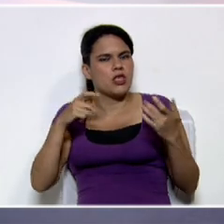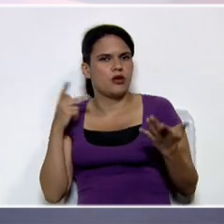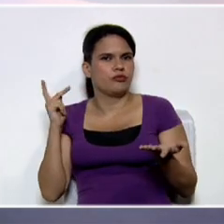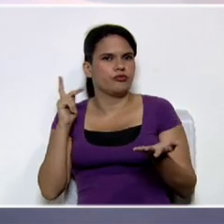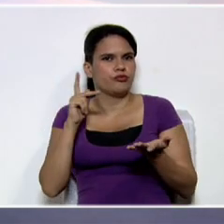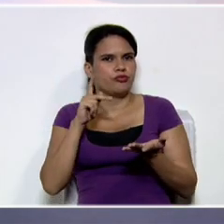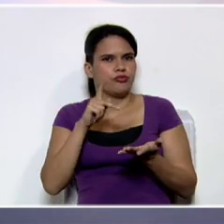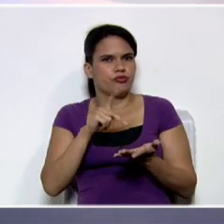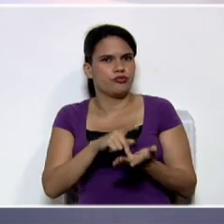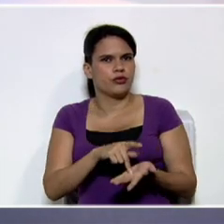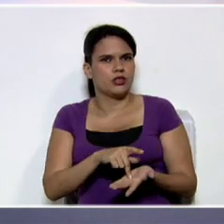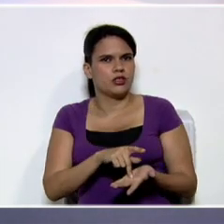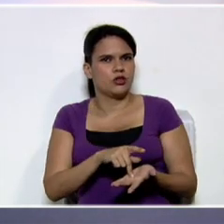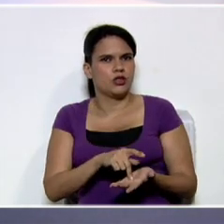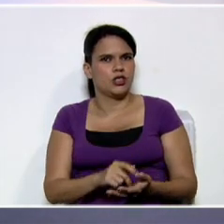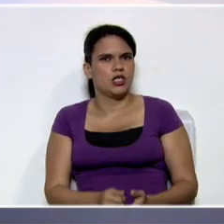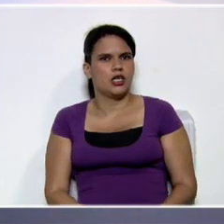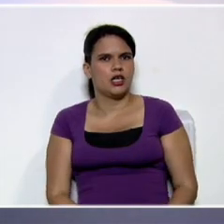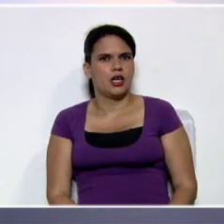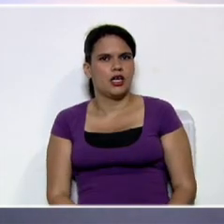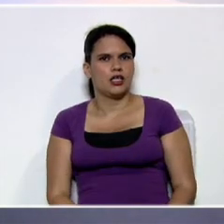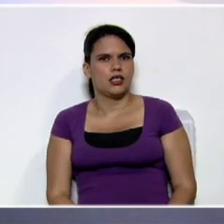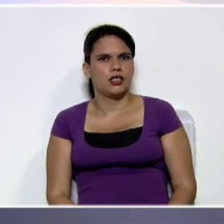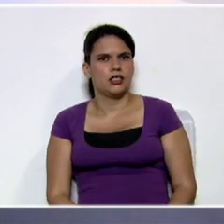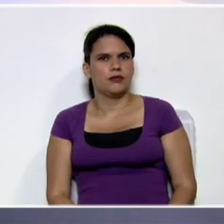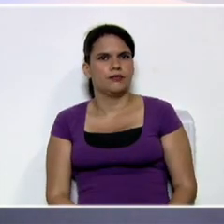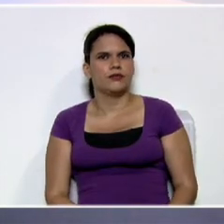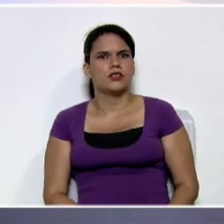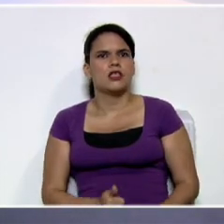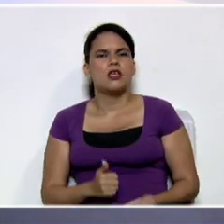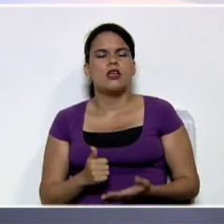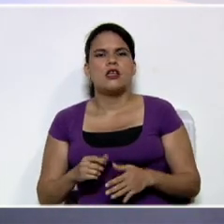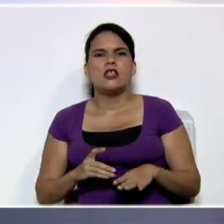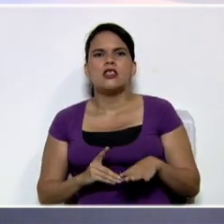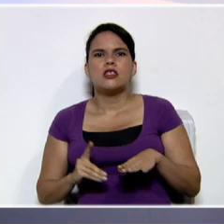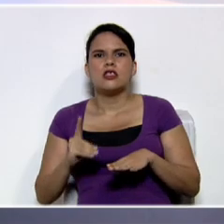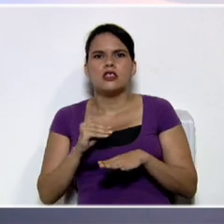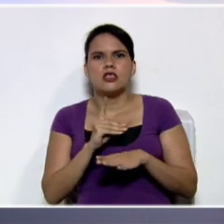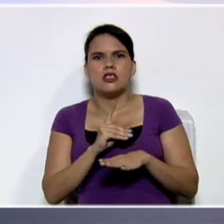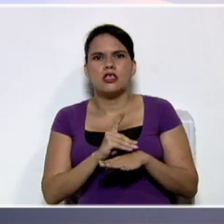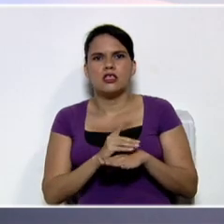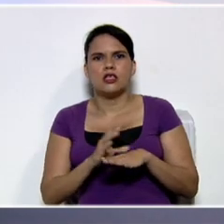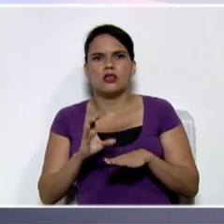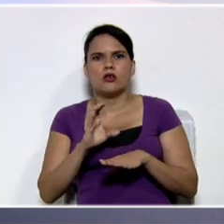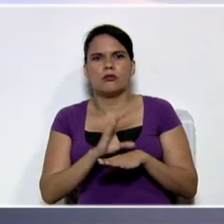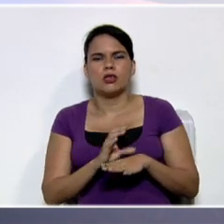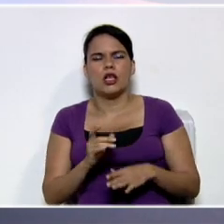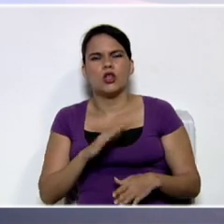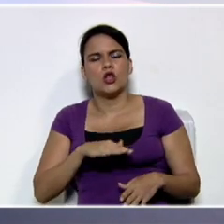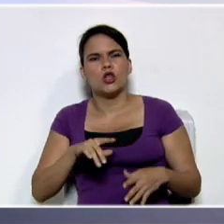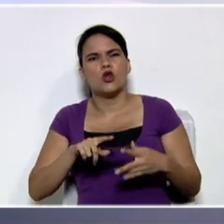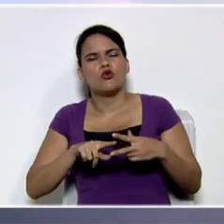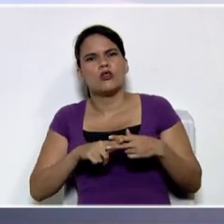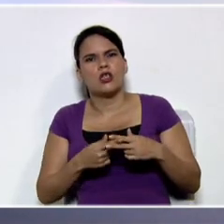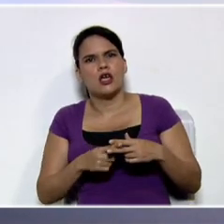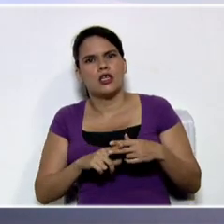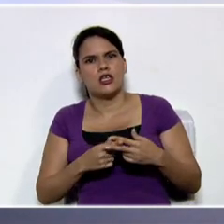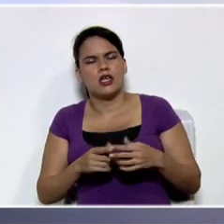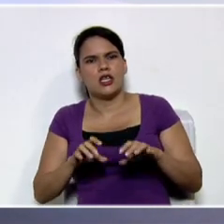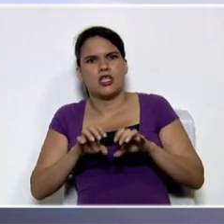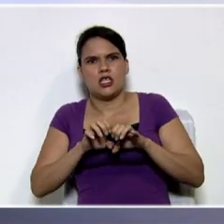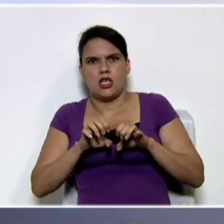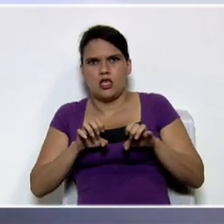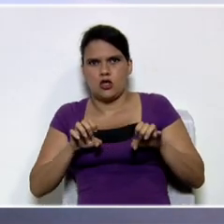llega desde Distrito Capital, donde un taller de educación laboral nos muestra